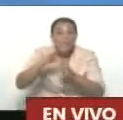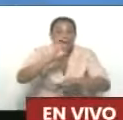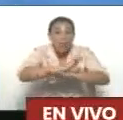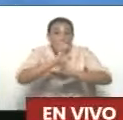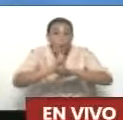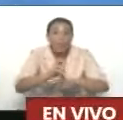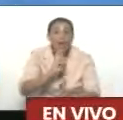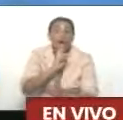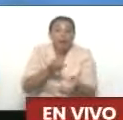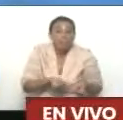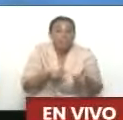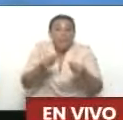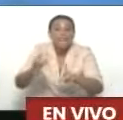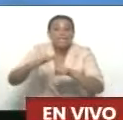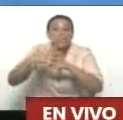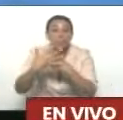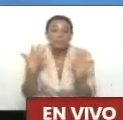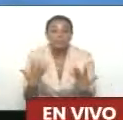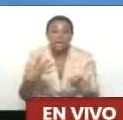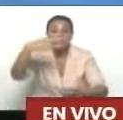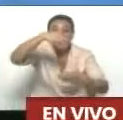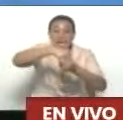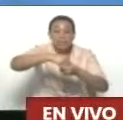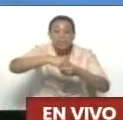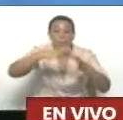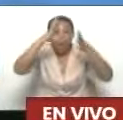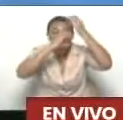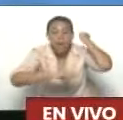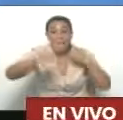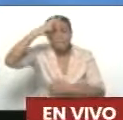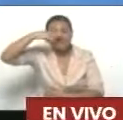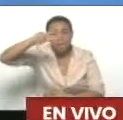que reponer la situación a su instancia original,